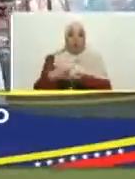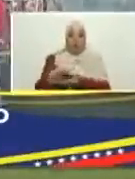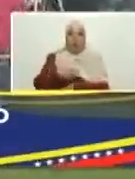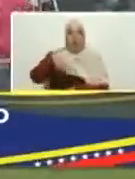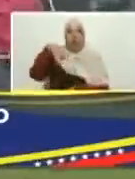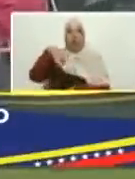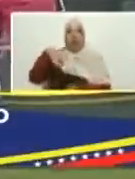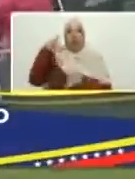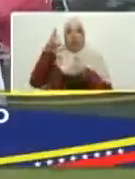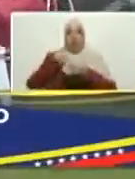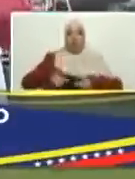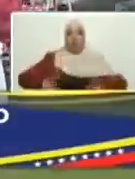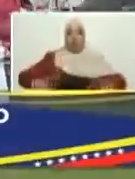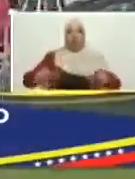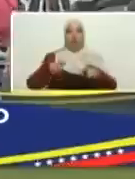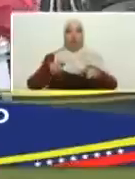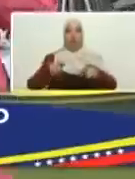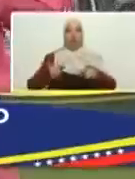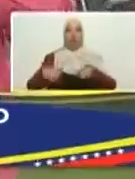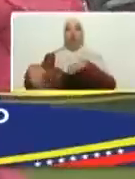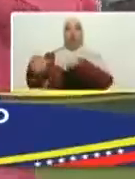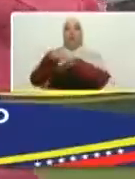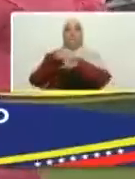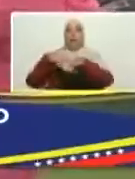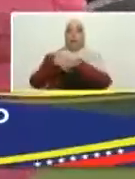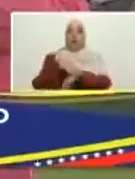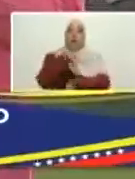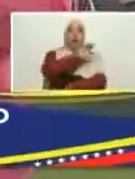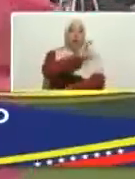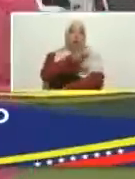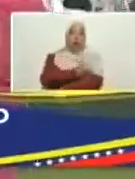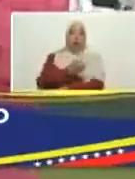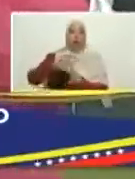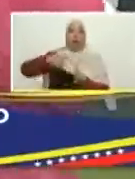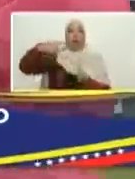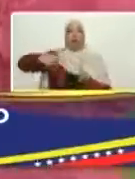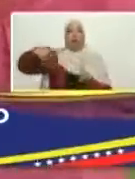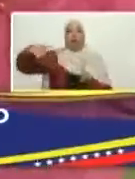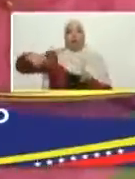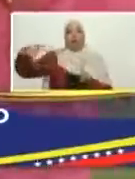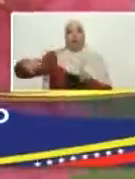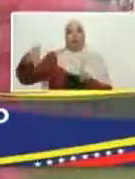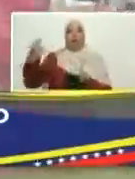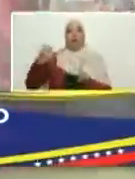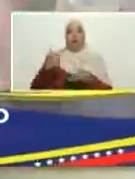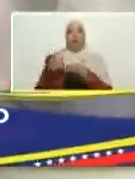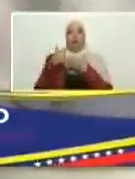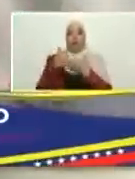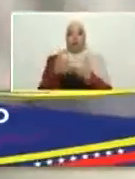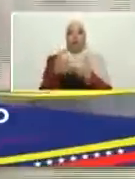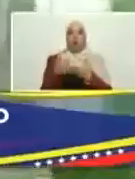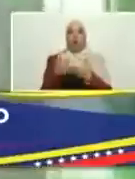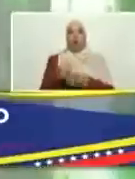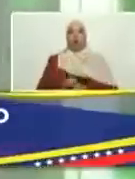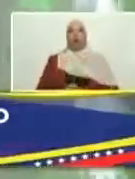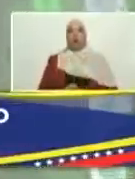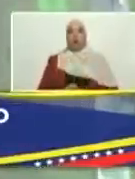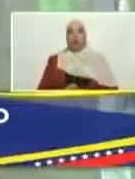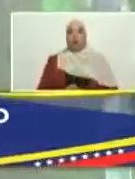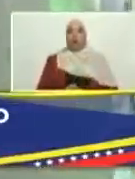stand del Ministerio de Energía Eléctrica, que Dios me los bendiga y me los favorezca.